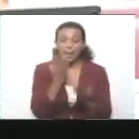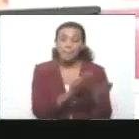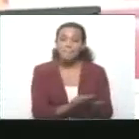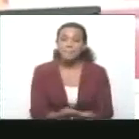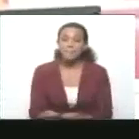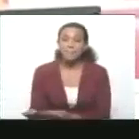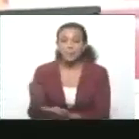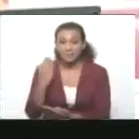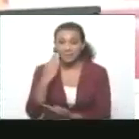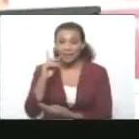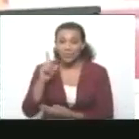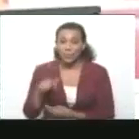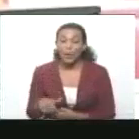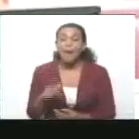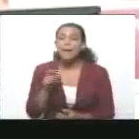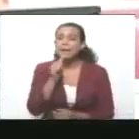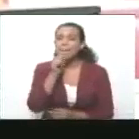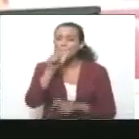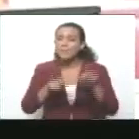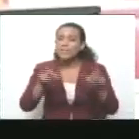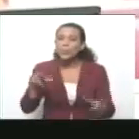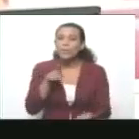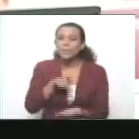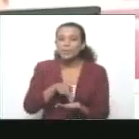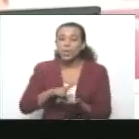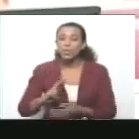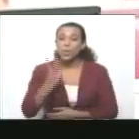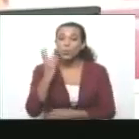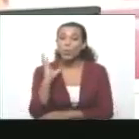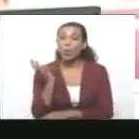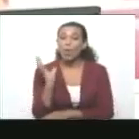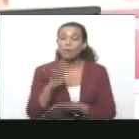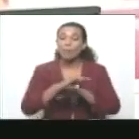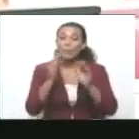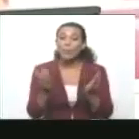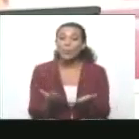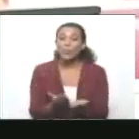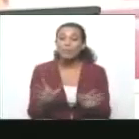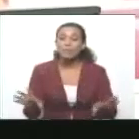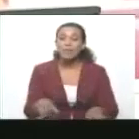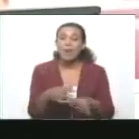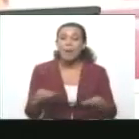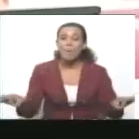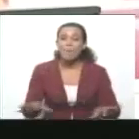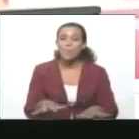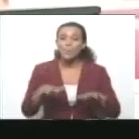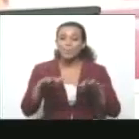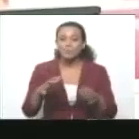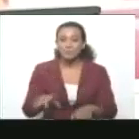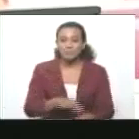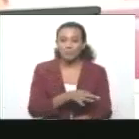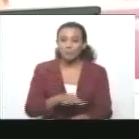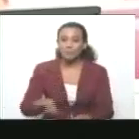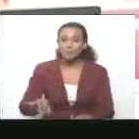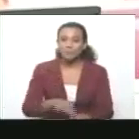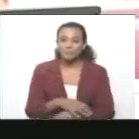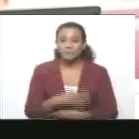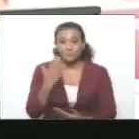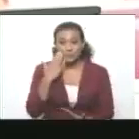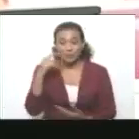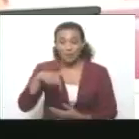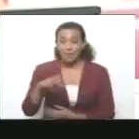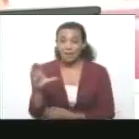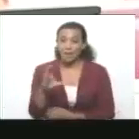a quienes participaron de este segundo Congreso Mundial de la Música, que congregó en